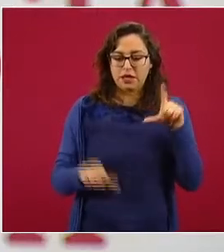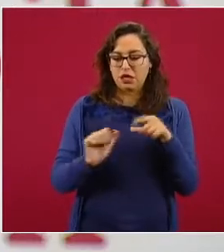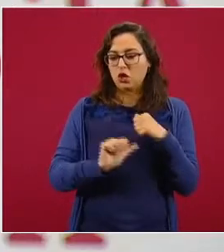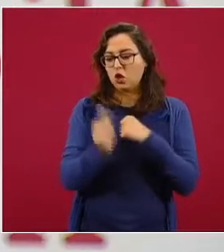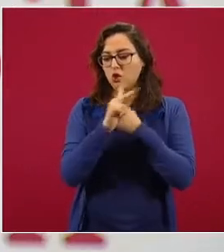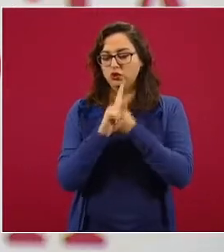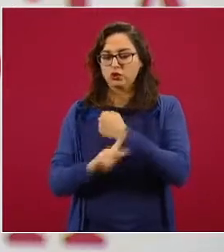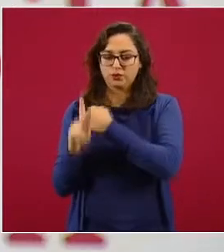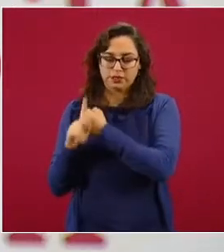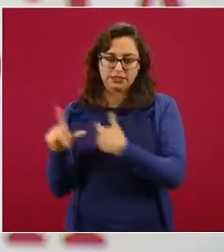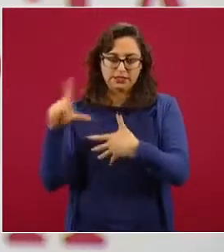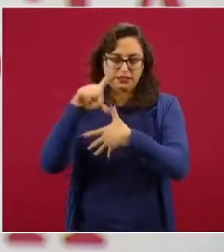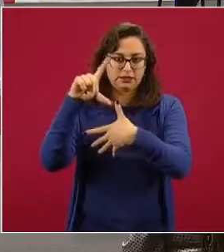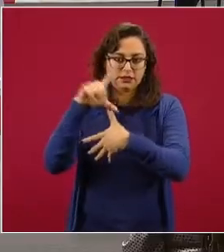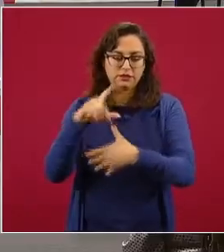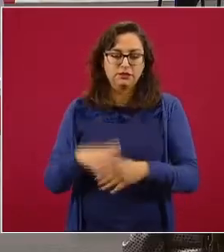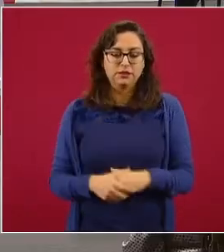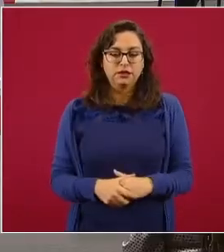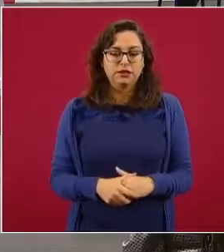países de Latinoamérica.